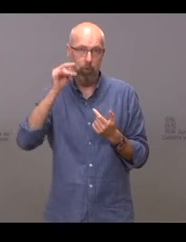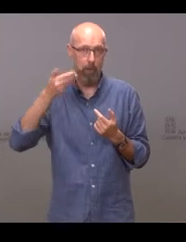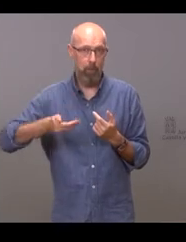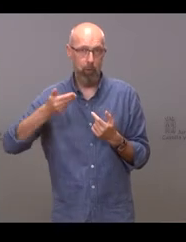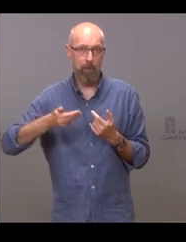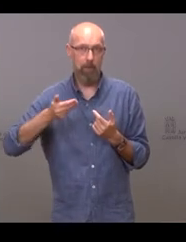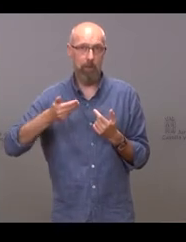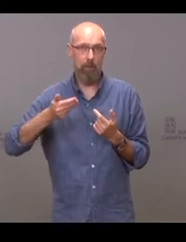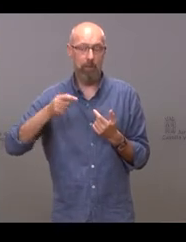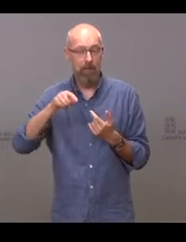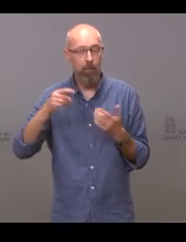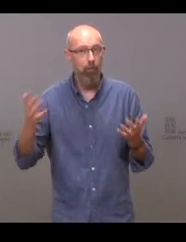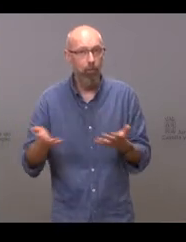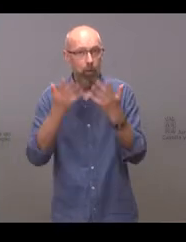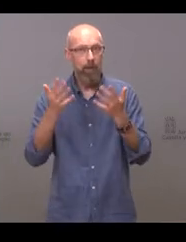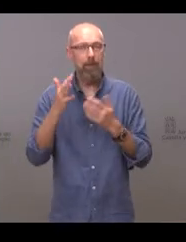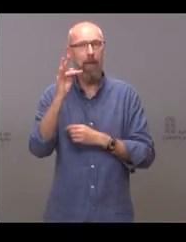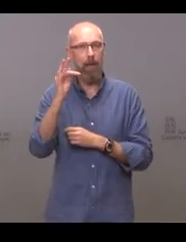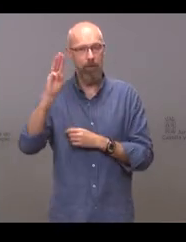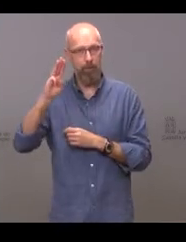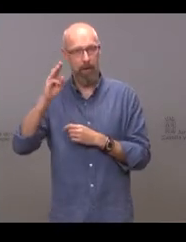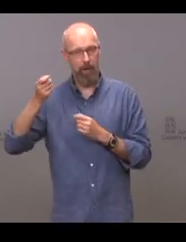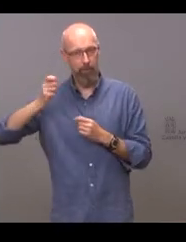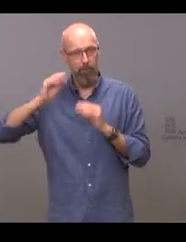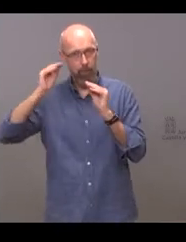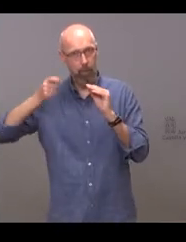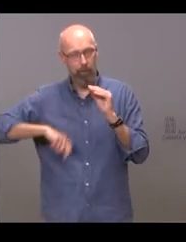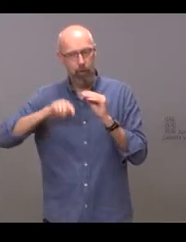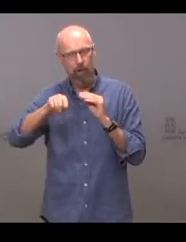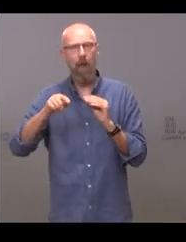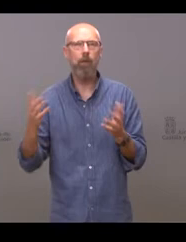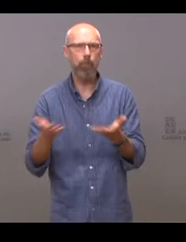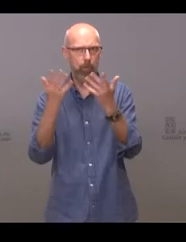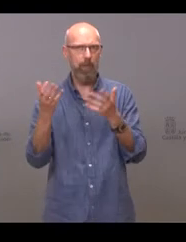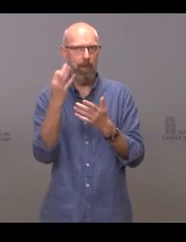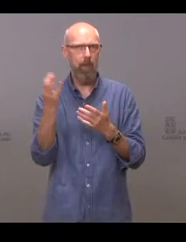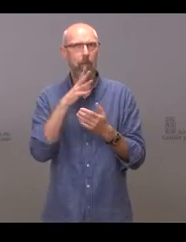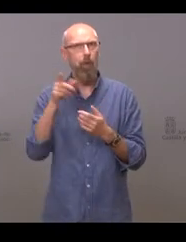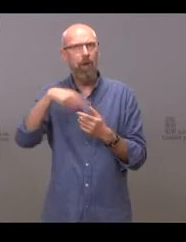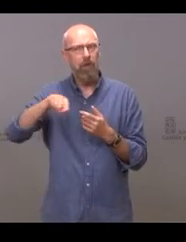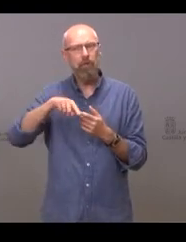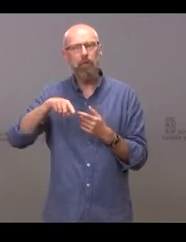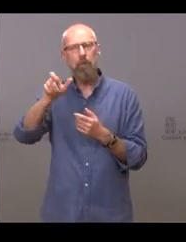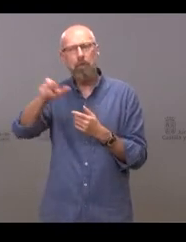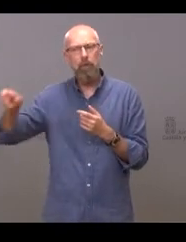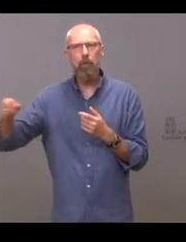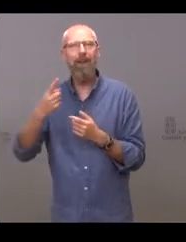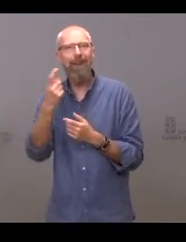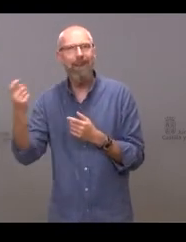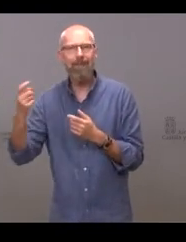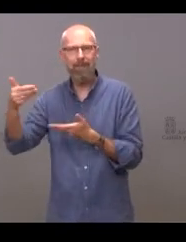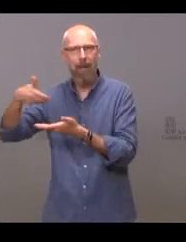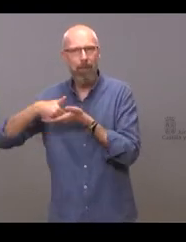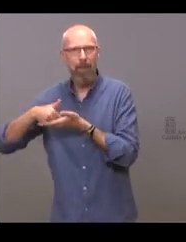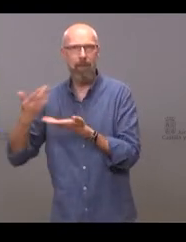se potencie la fp es una demanda importante importante de nuestro de nuestro colectivo porque realmente nos vemos